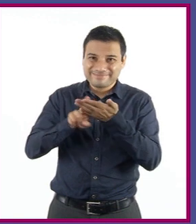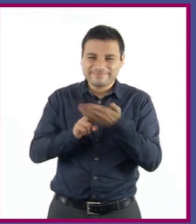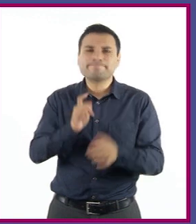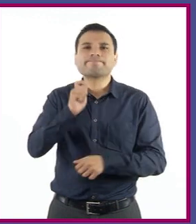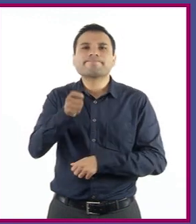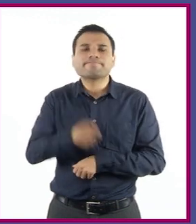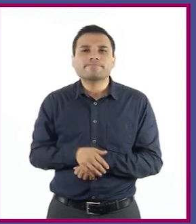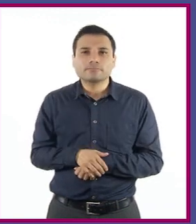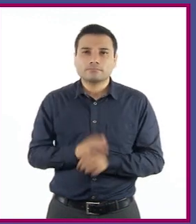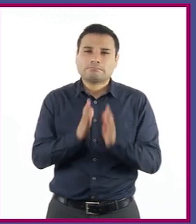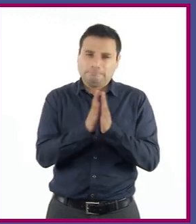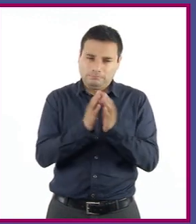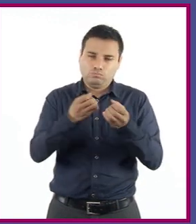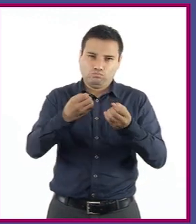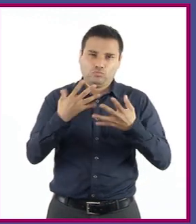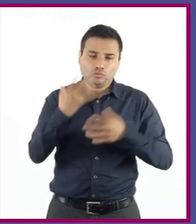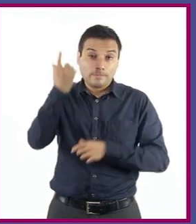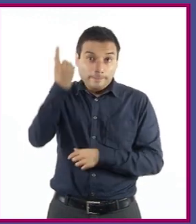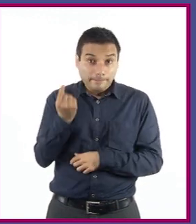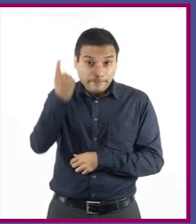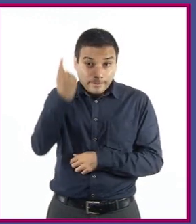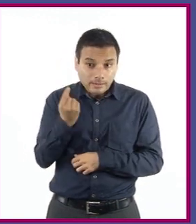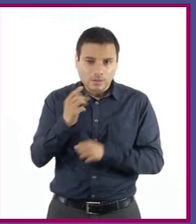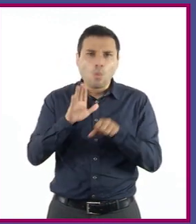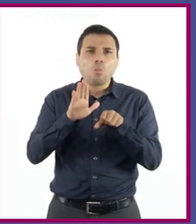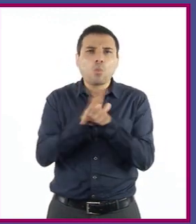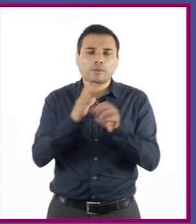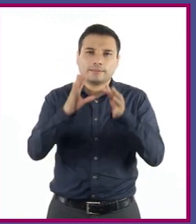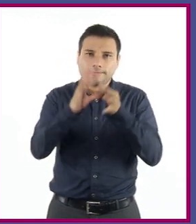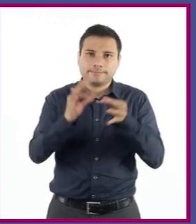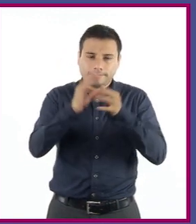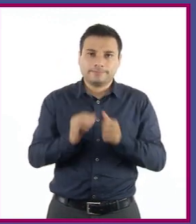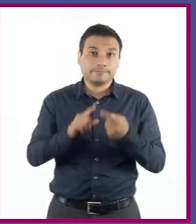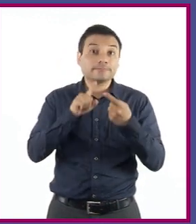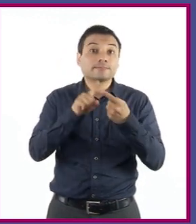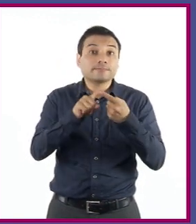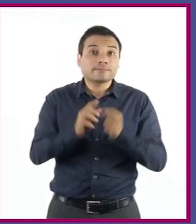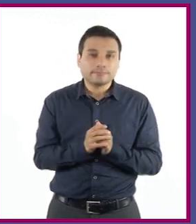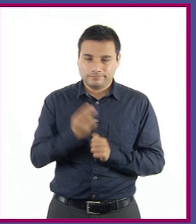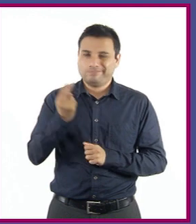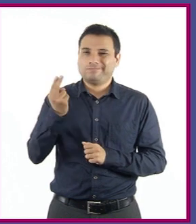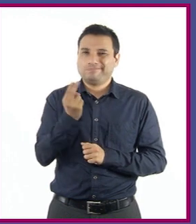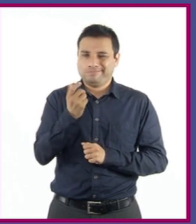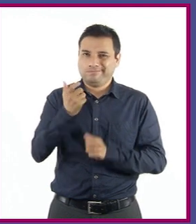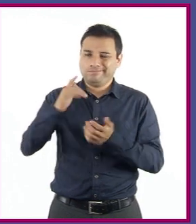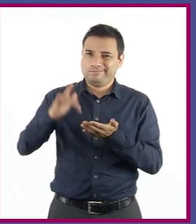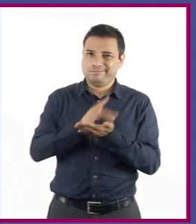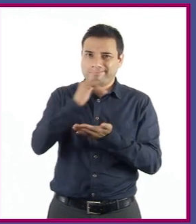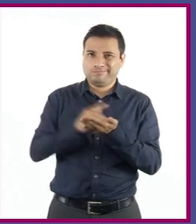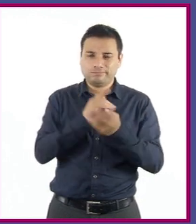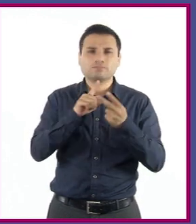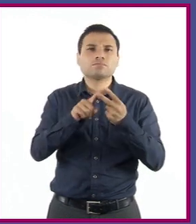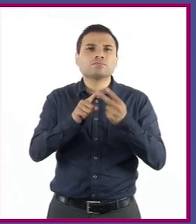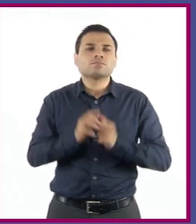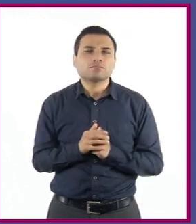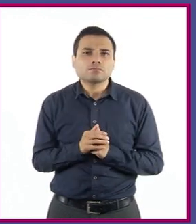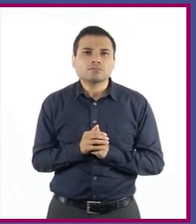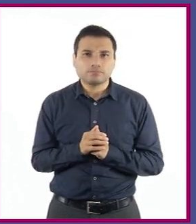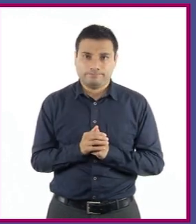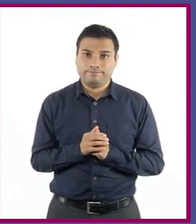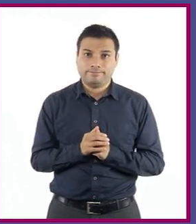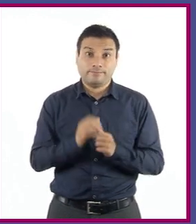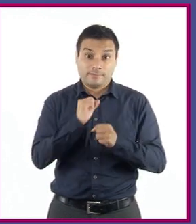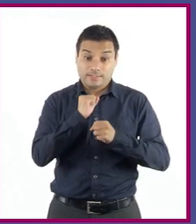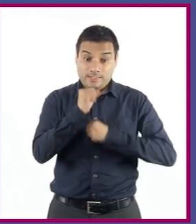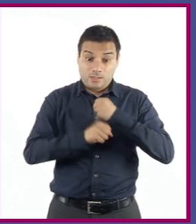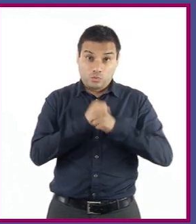que se otorguen becas a los estudiantes. La primera es que necesitan apoyo económico y la segunda es que el ciclo